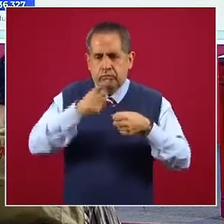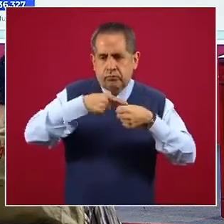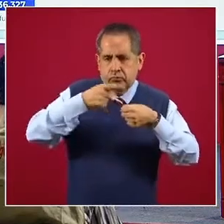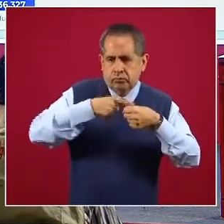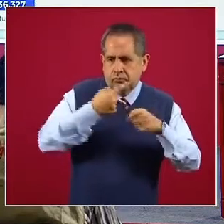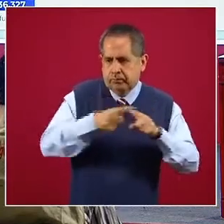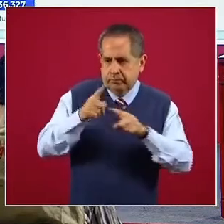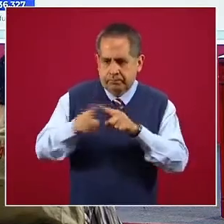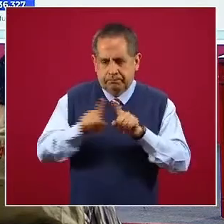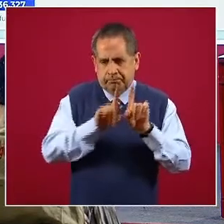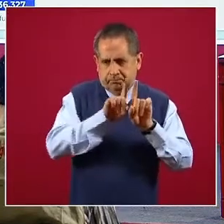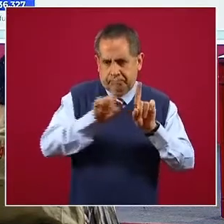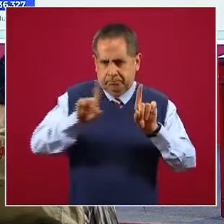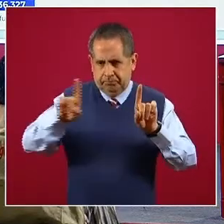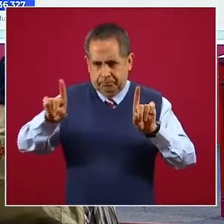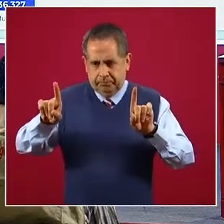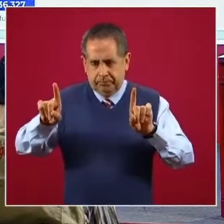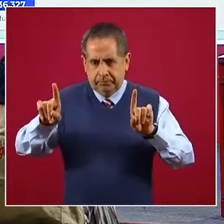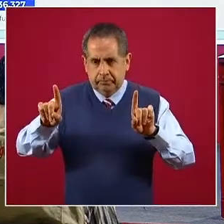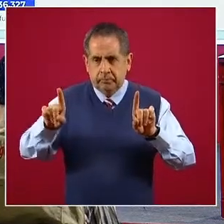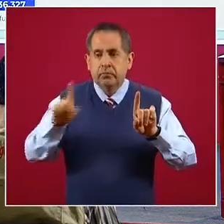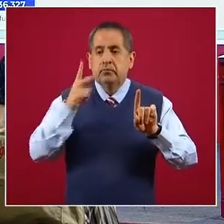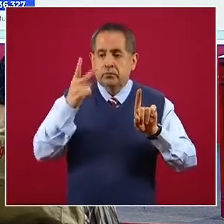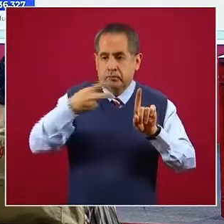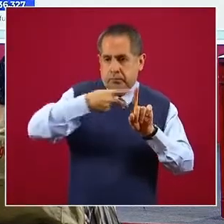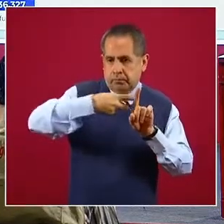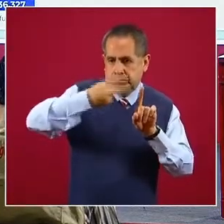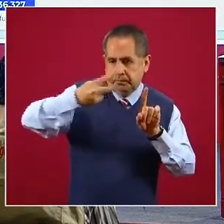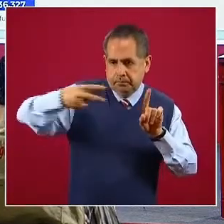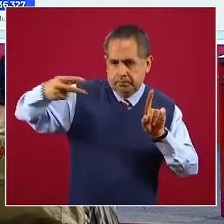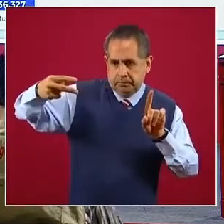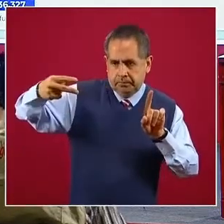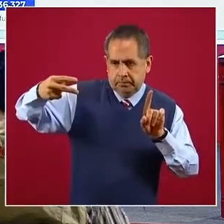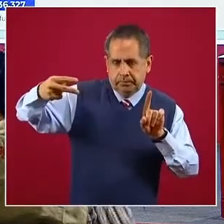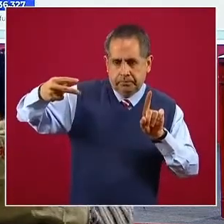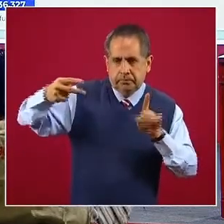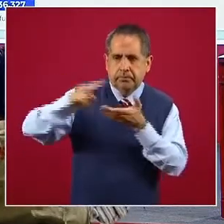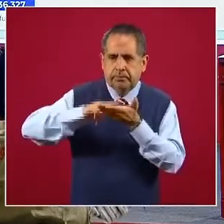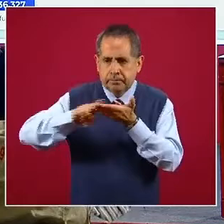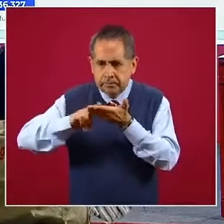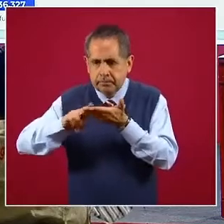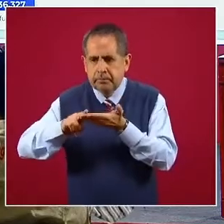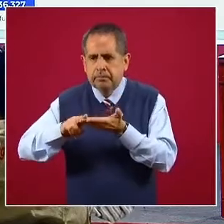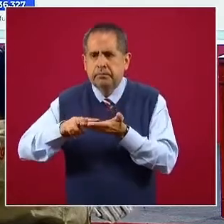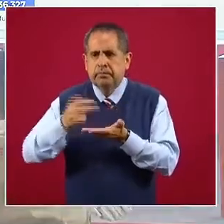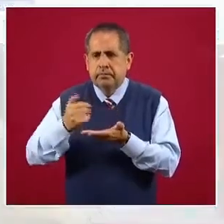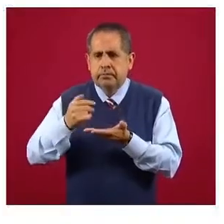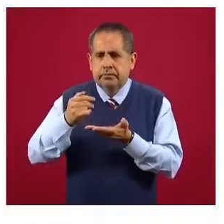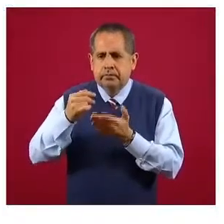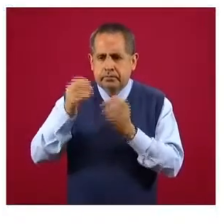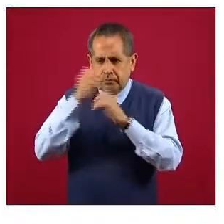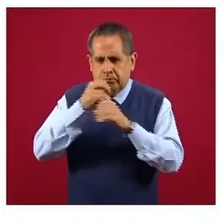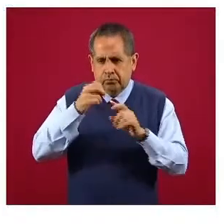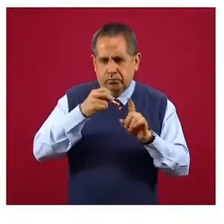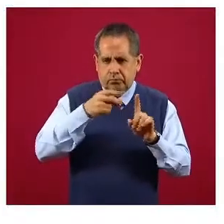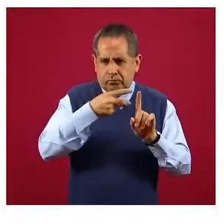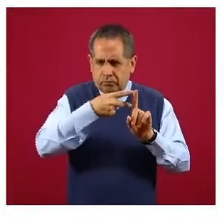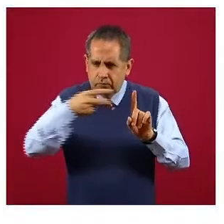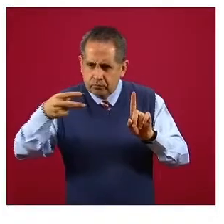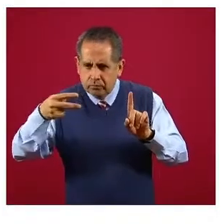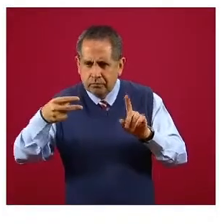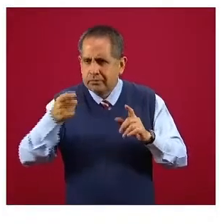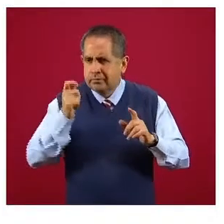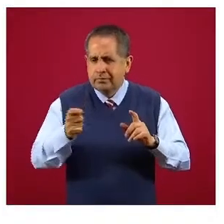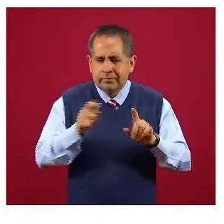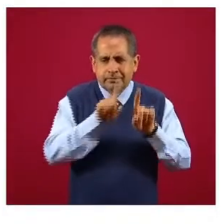3 colores que hay en las barras, y 2 líneas, una línea verde y una línea de color oscuro. Vamos a explicar cada